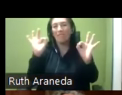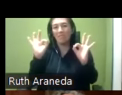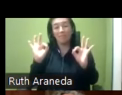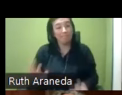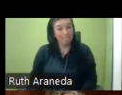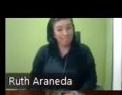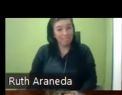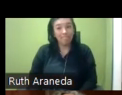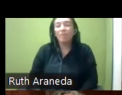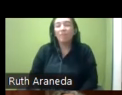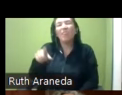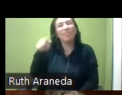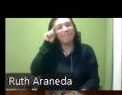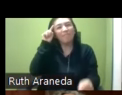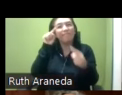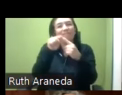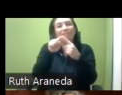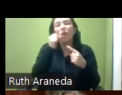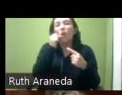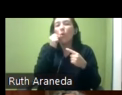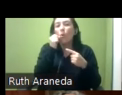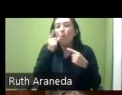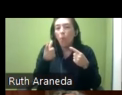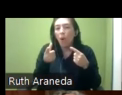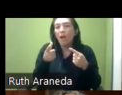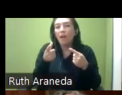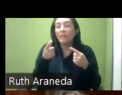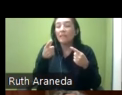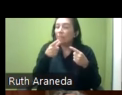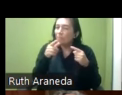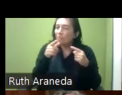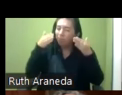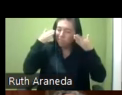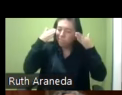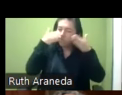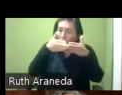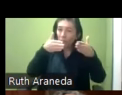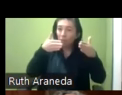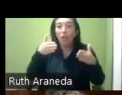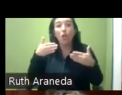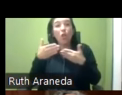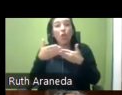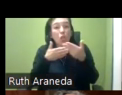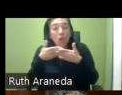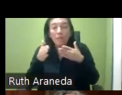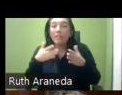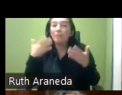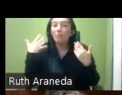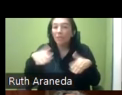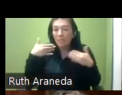Entonces, la intención es, o el énfasis está en estudiar